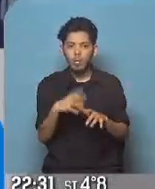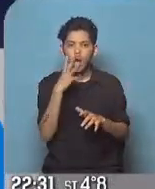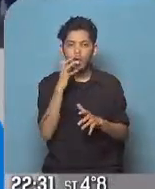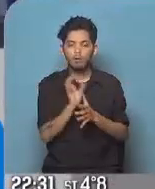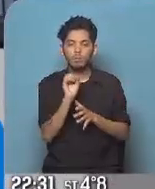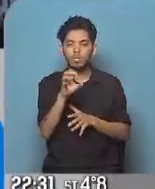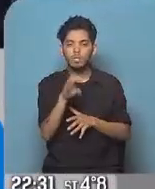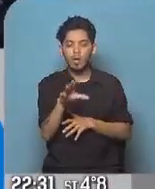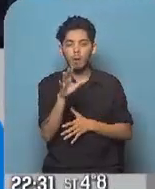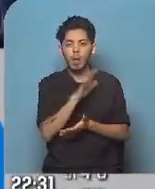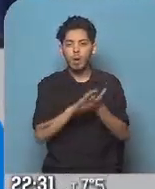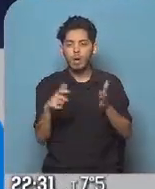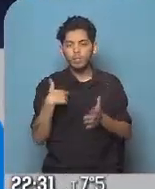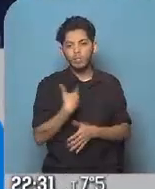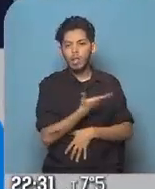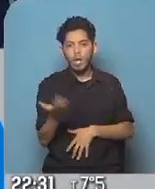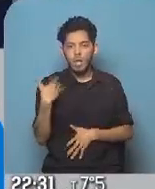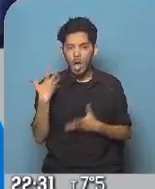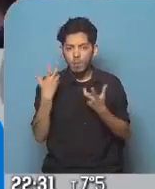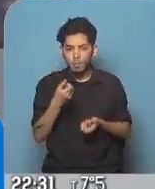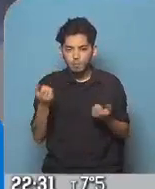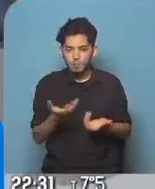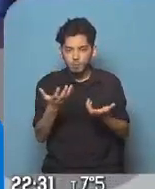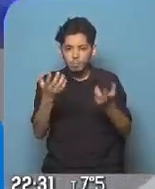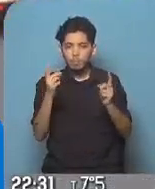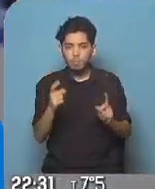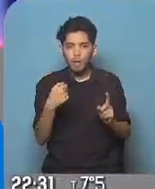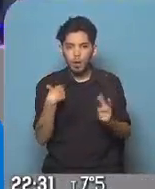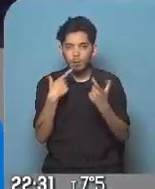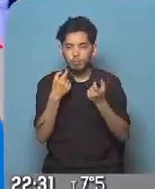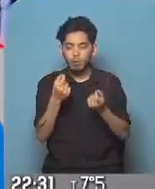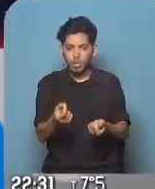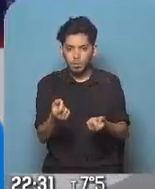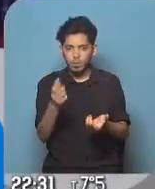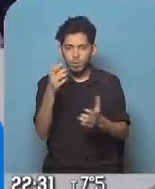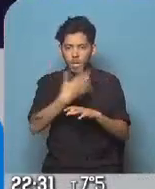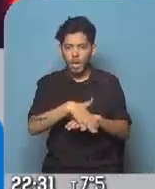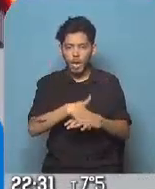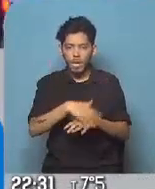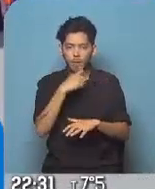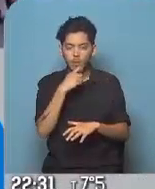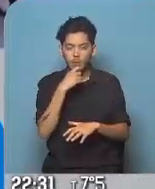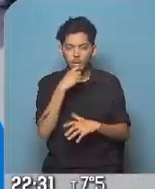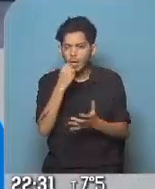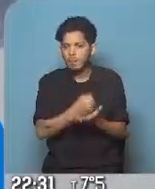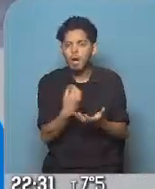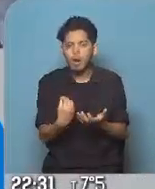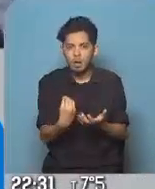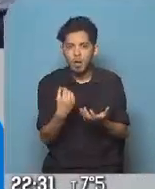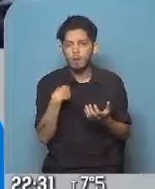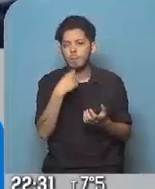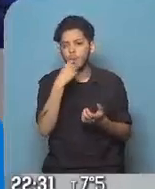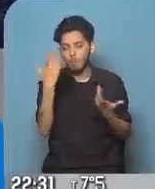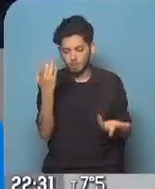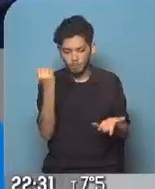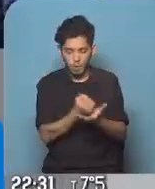nueva sociedad y que son los que alientan este tipo de protestas en la calle. ¿Qué marca esto? Bueno, marca,